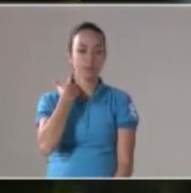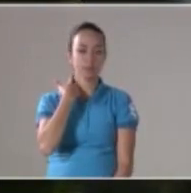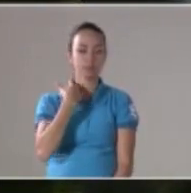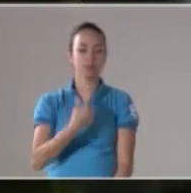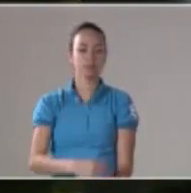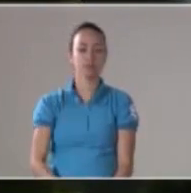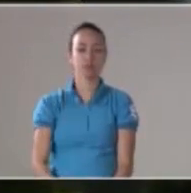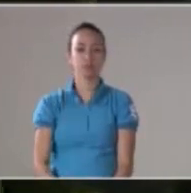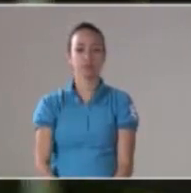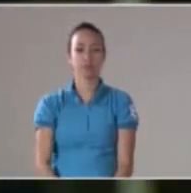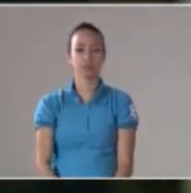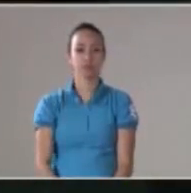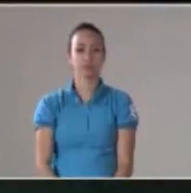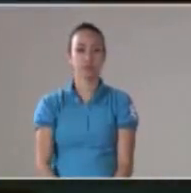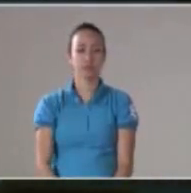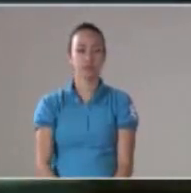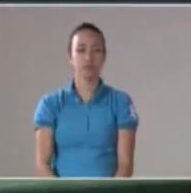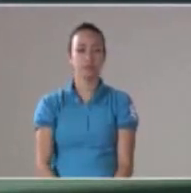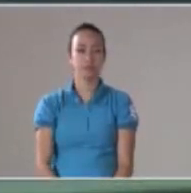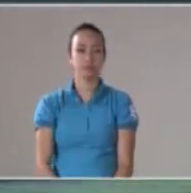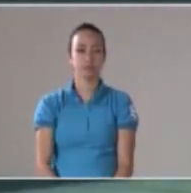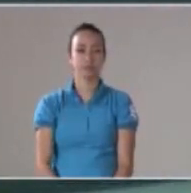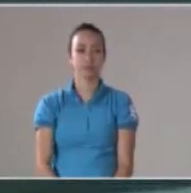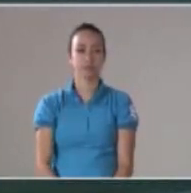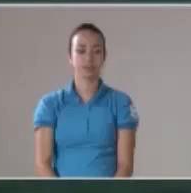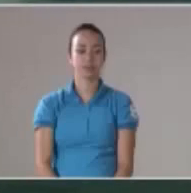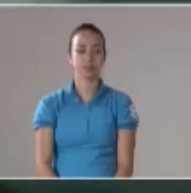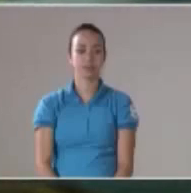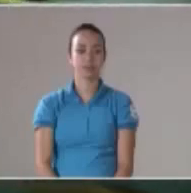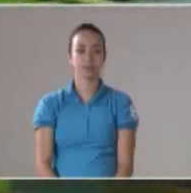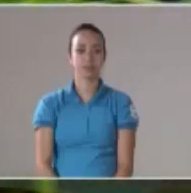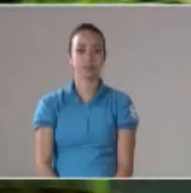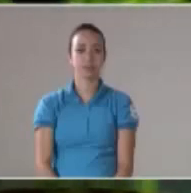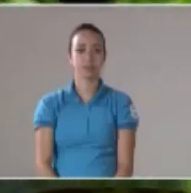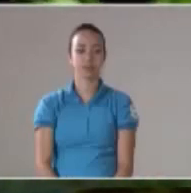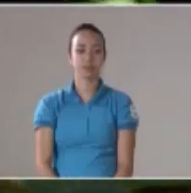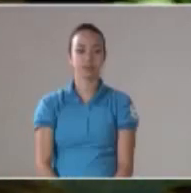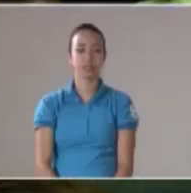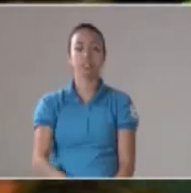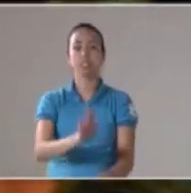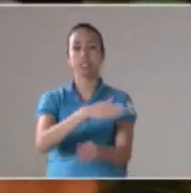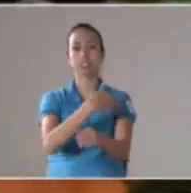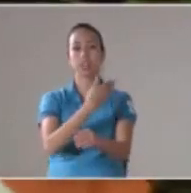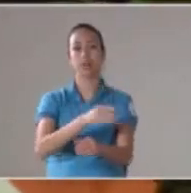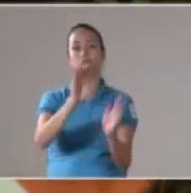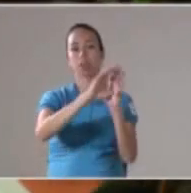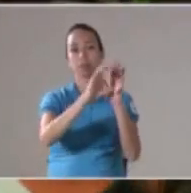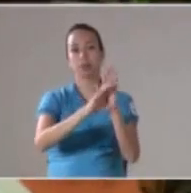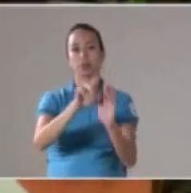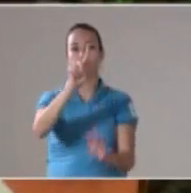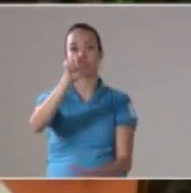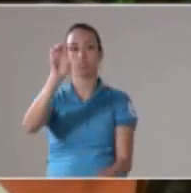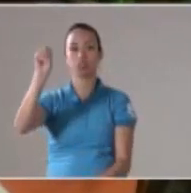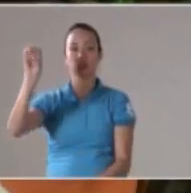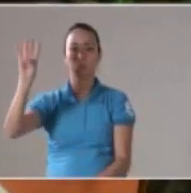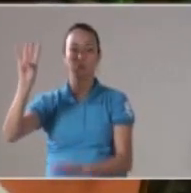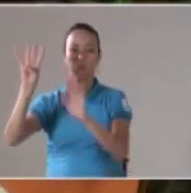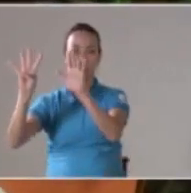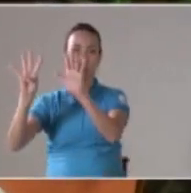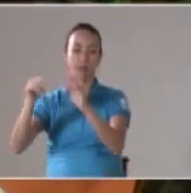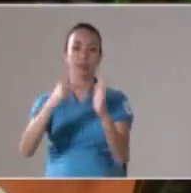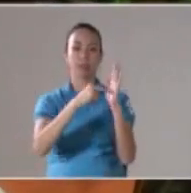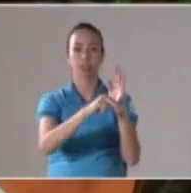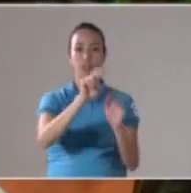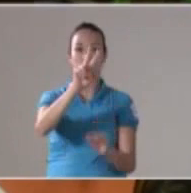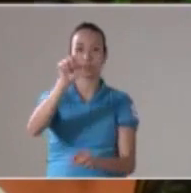¿Lo tienes a la mano? ¿Qué salmo te tocó a ti? ¿Qué dice 109:21? Pero tú, oh Jehová, el